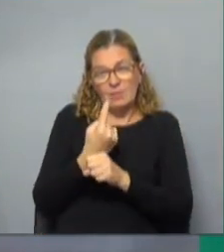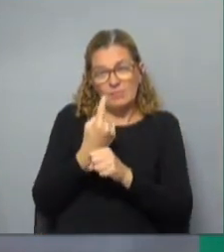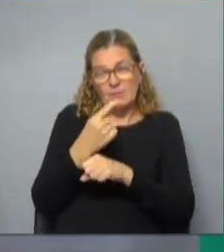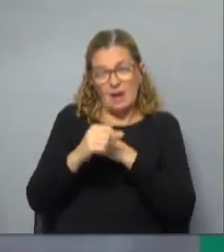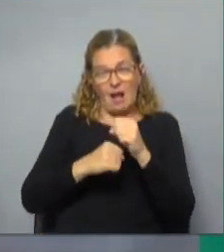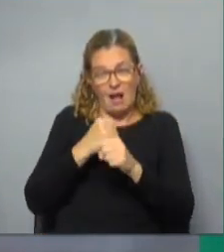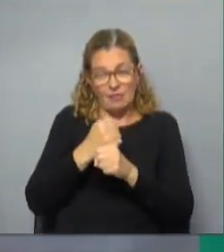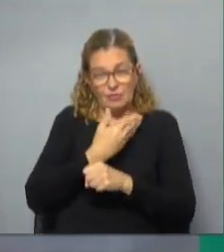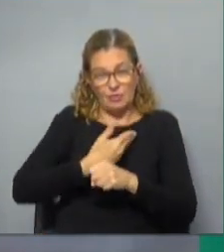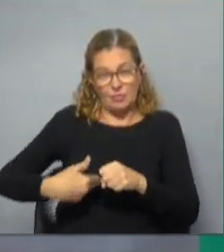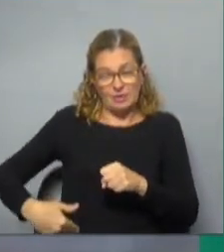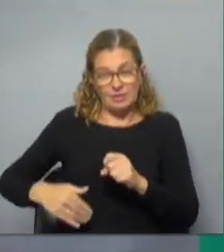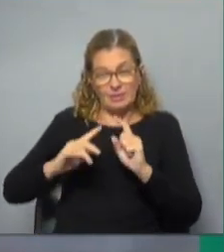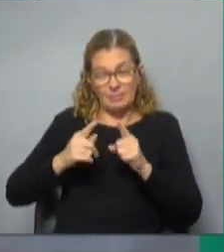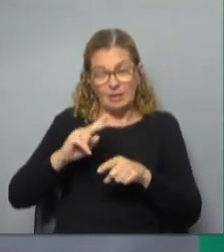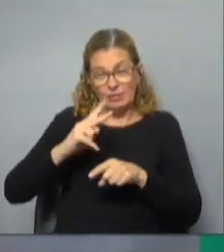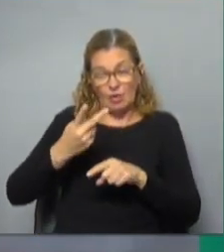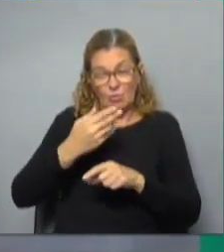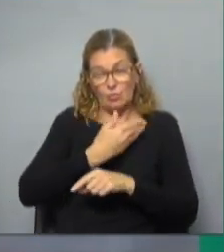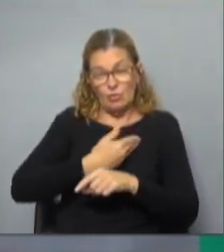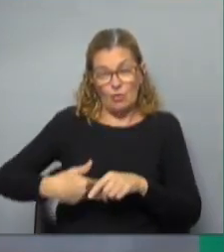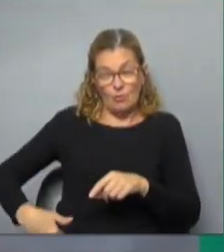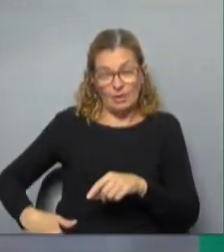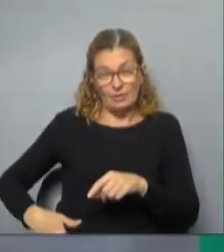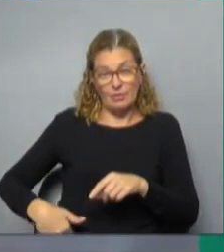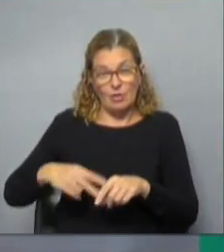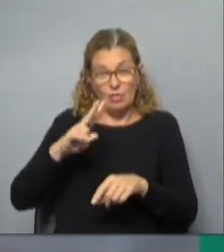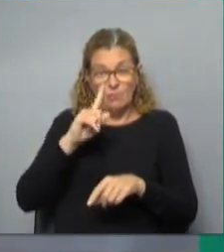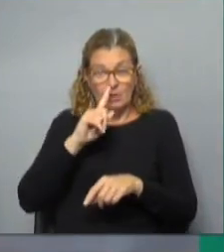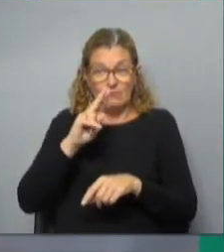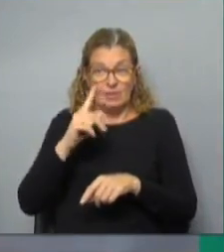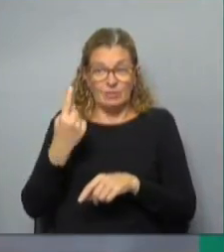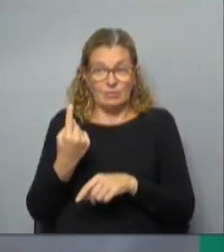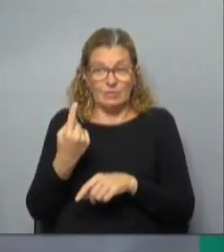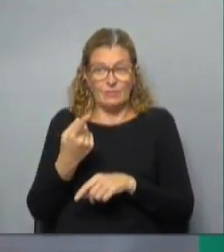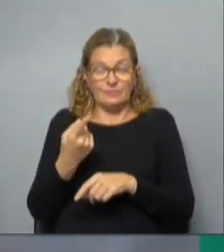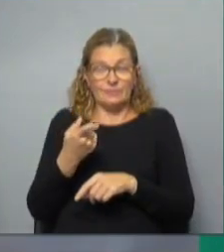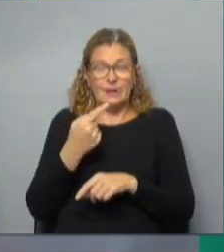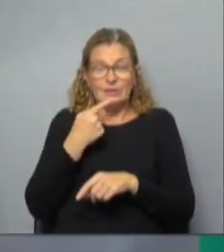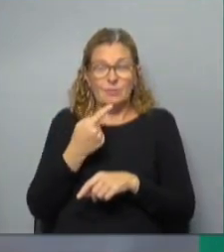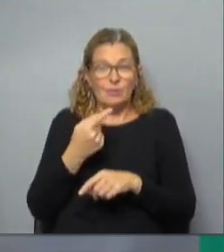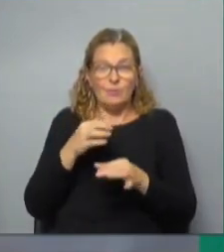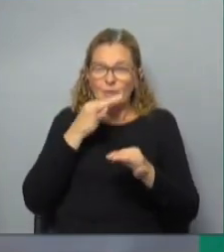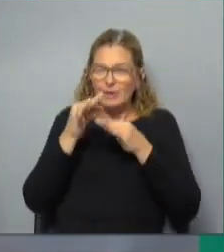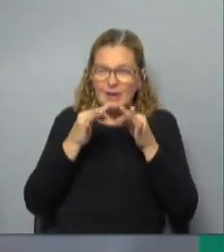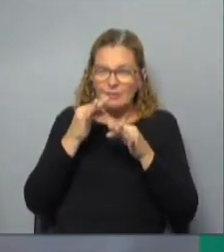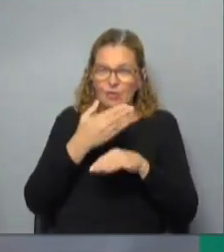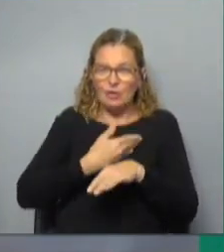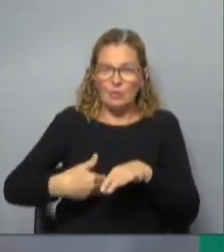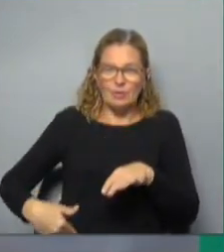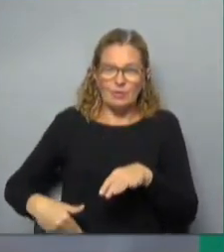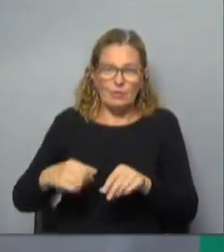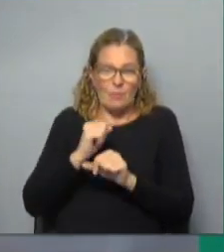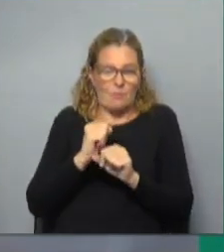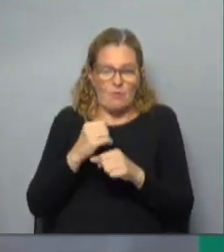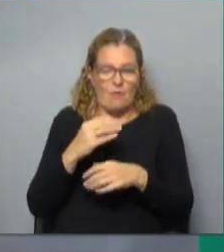de gobierno como en el segundo año del año 2021 fueron este relatos que el gobierno no pudo